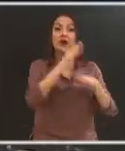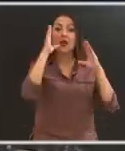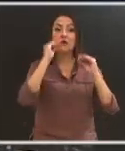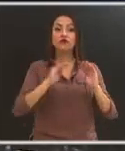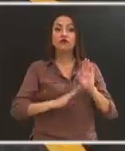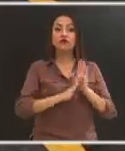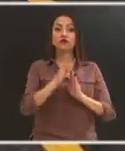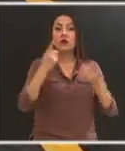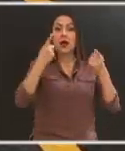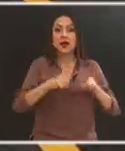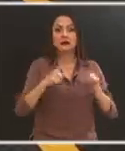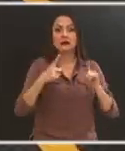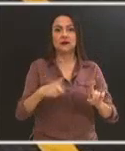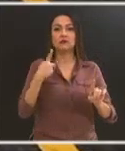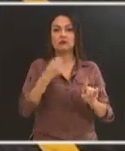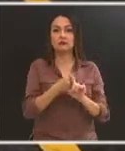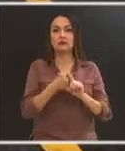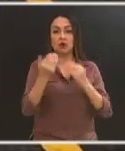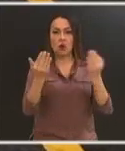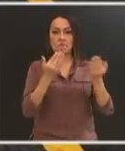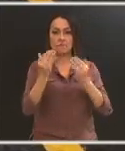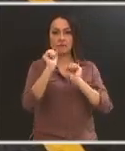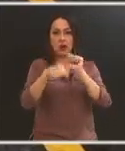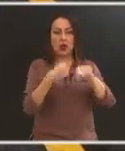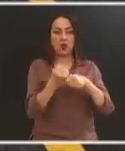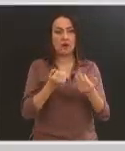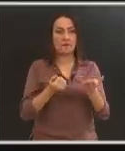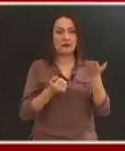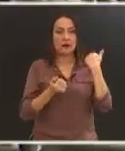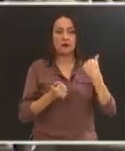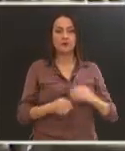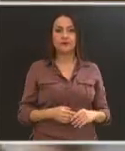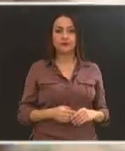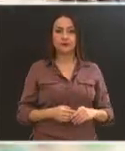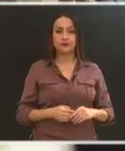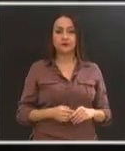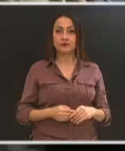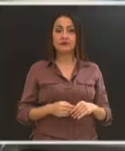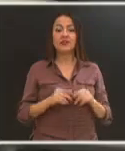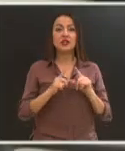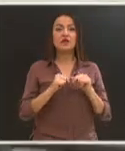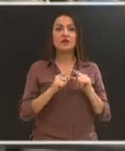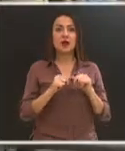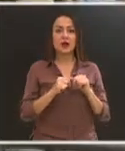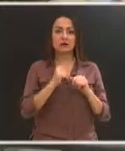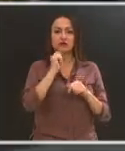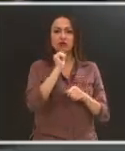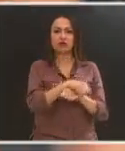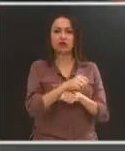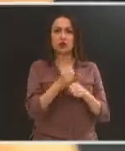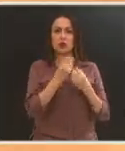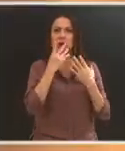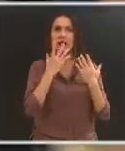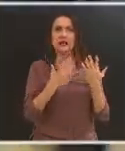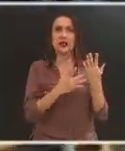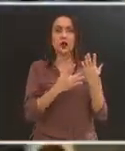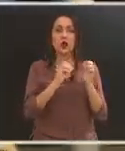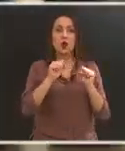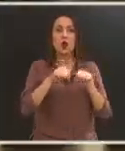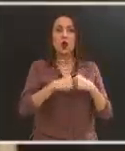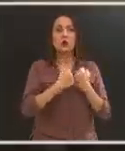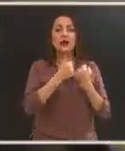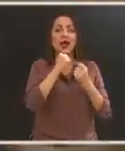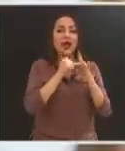aumento en los accidentes de tránsito en comparación al año anterior. Israel lanza ataque de alta tecnología contra